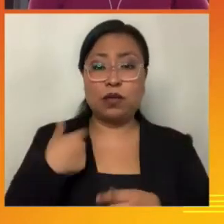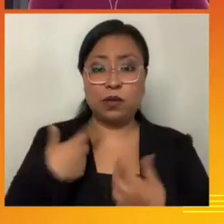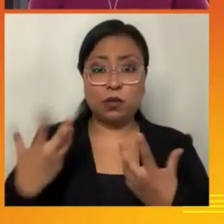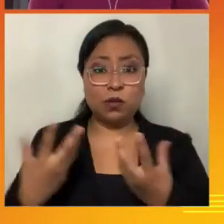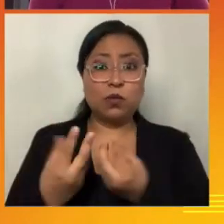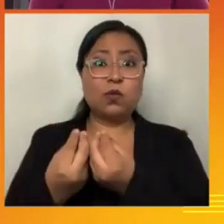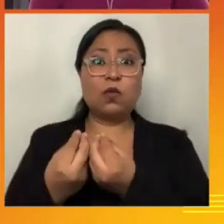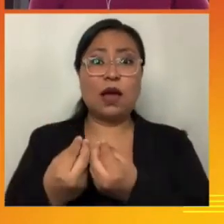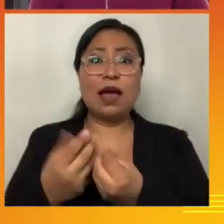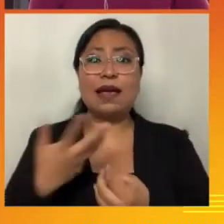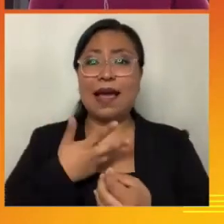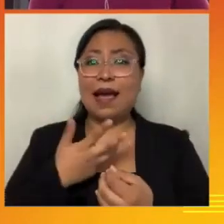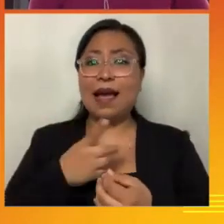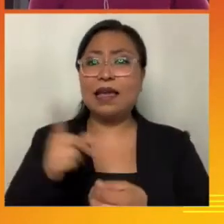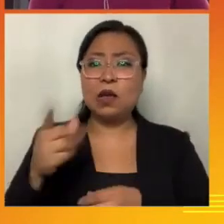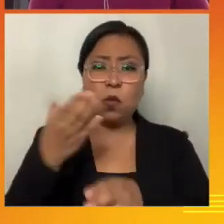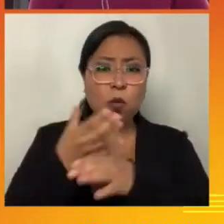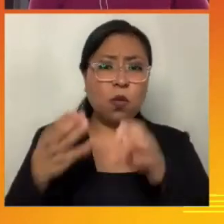alguna causa,